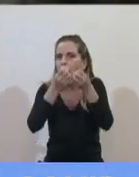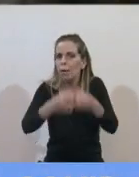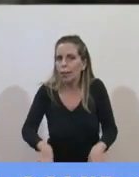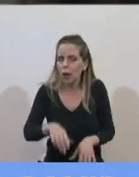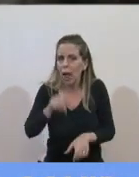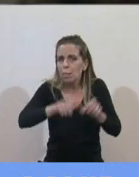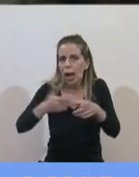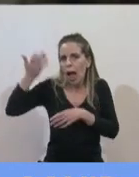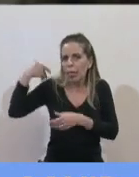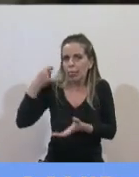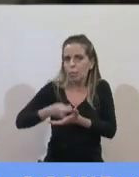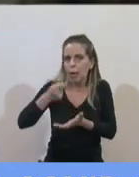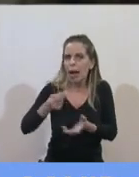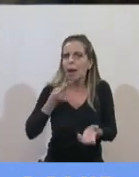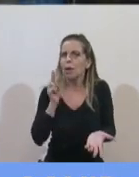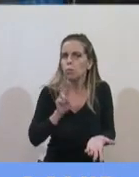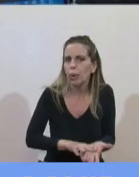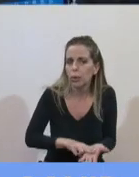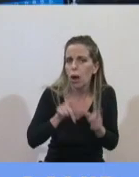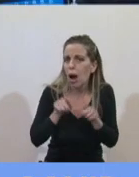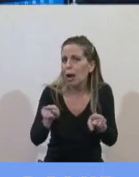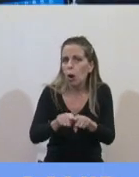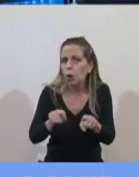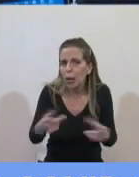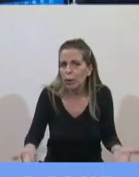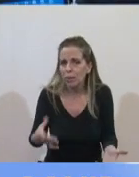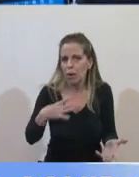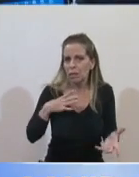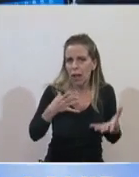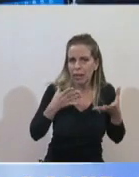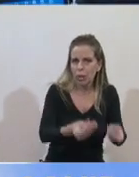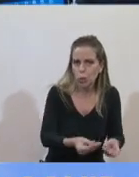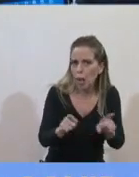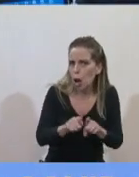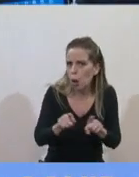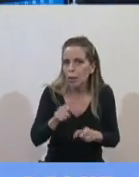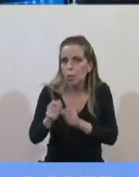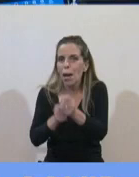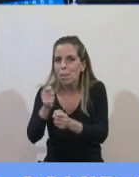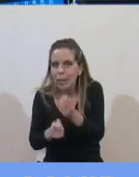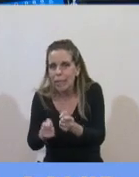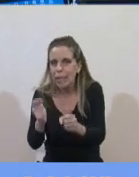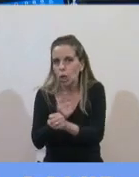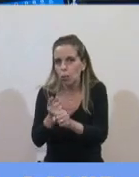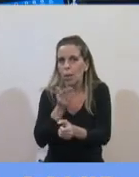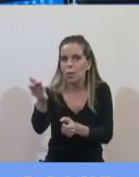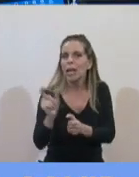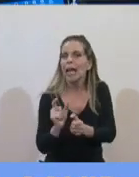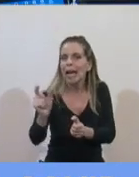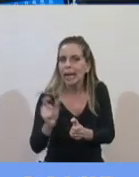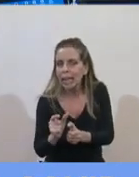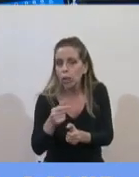pagaba impuestos y no recibía servicios y el gran bar abandonado ahora otra vez los cuentapropistas independientes empresas sin créditos nosotros